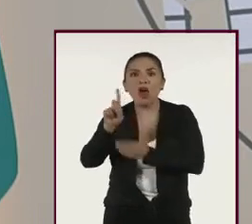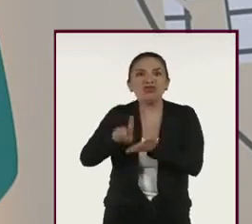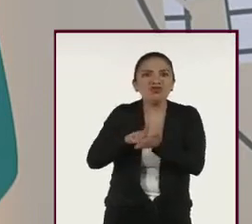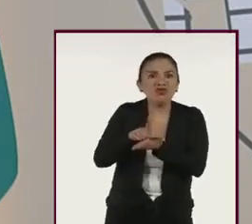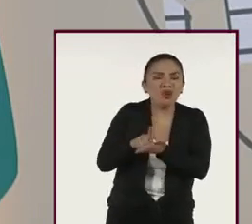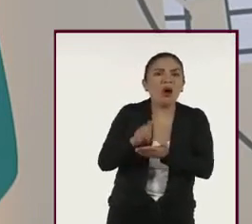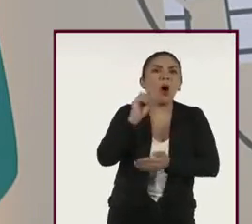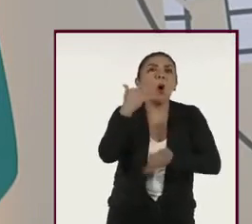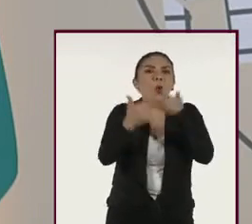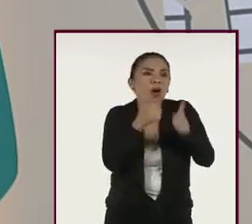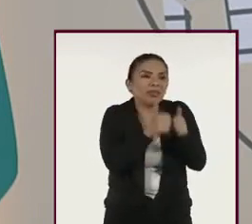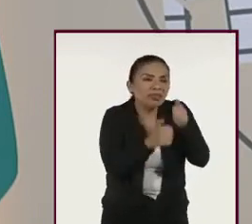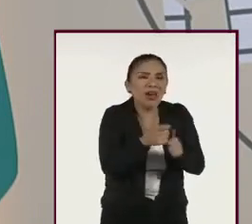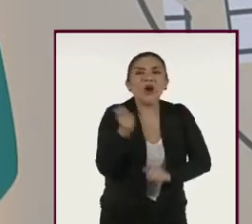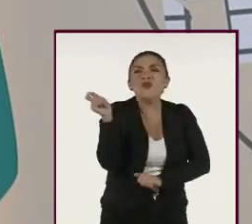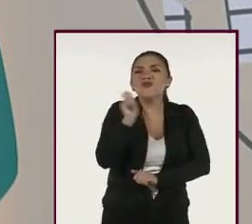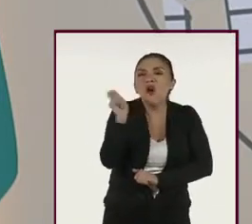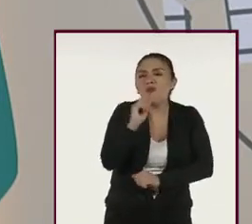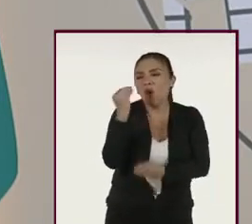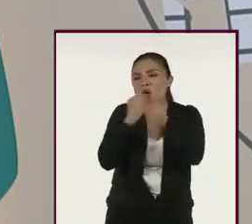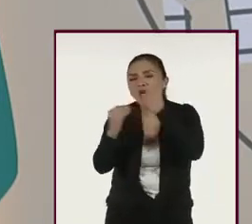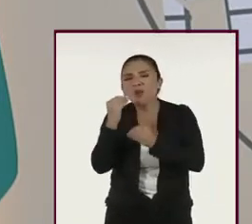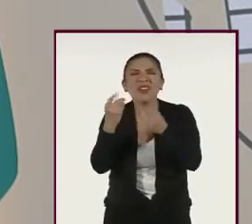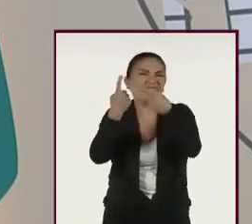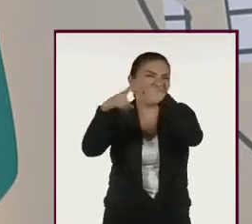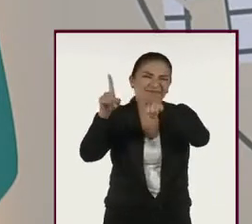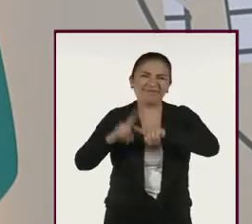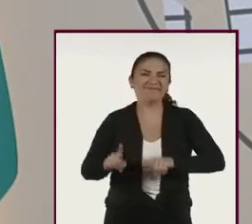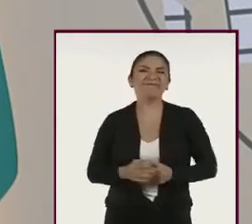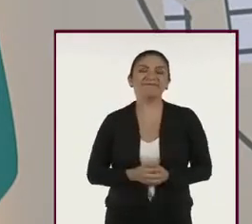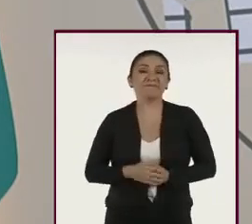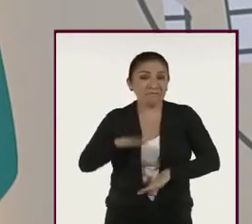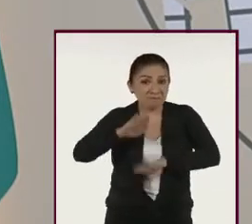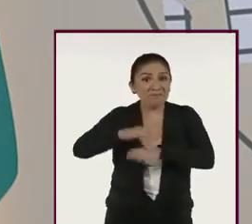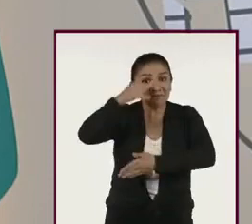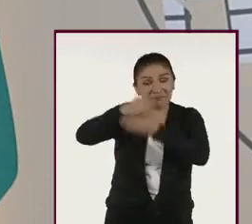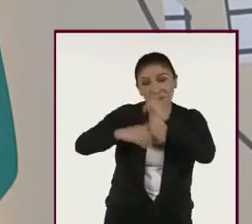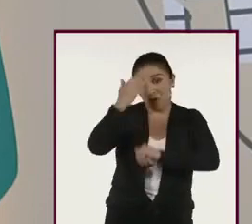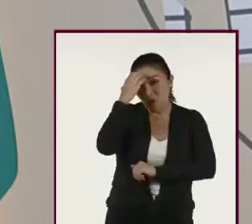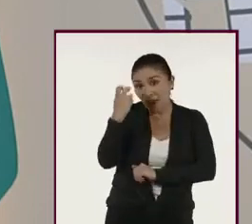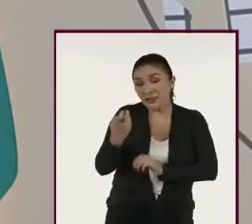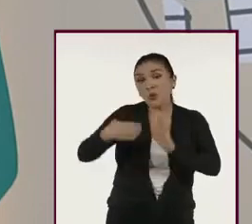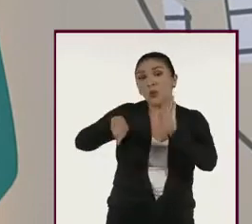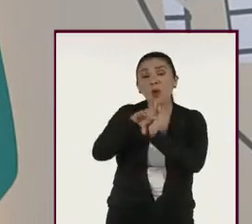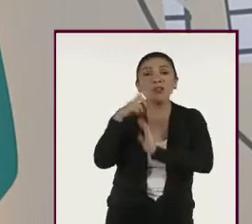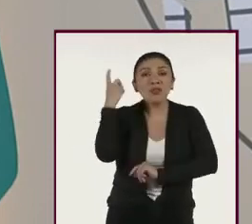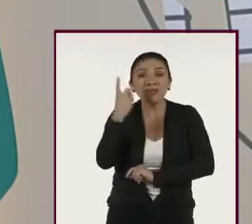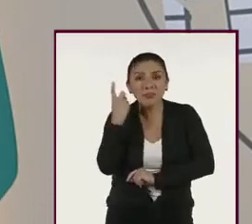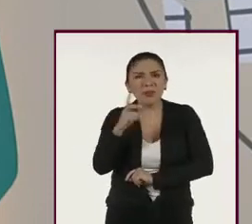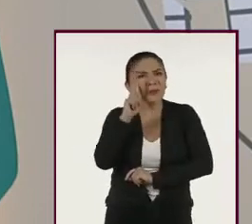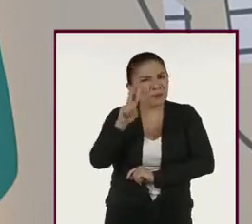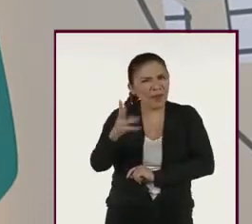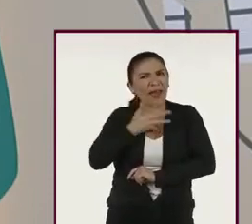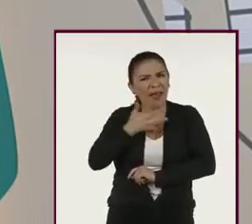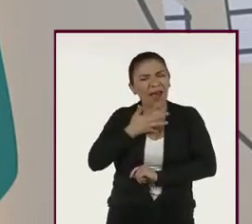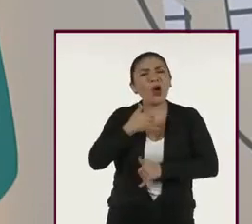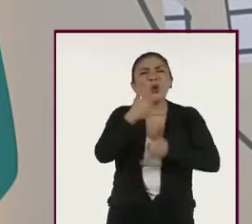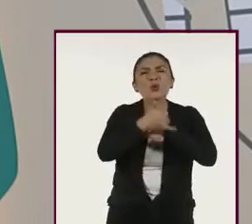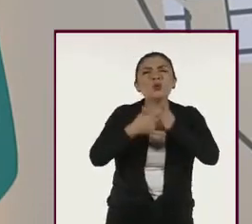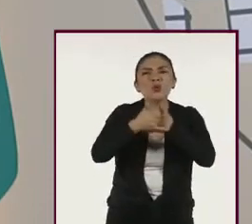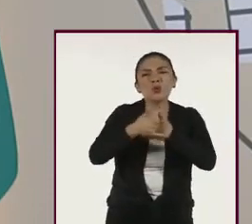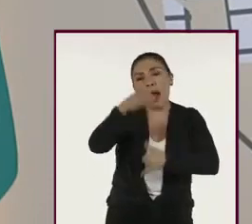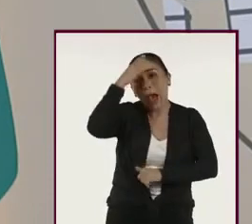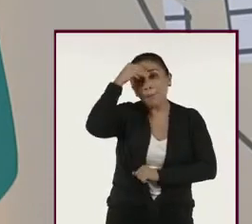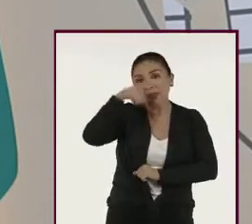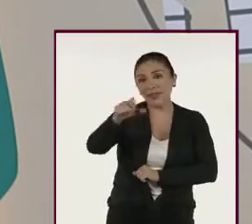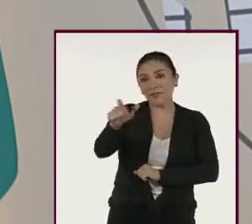videojuegos, noviazgo, comida chatarra, entre otros. Para conocer más sobre el Cuarto Demetrio, visiten el canal de YouTube de